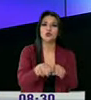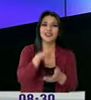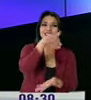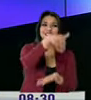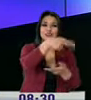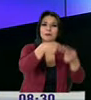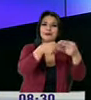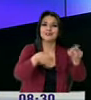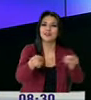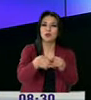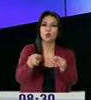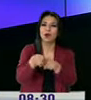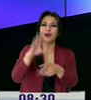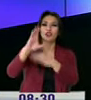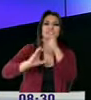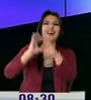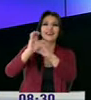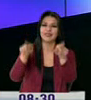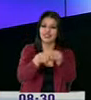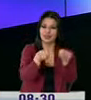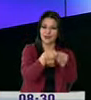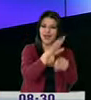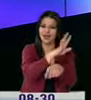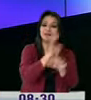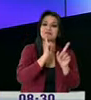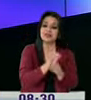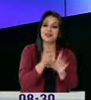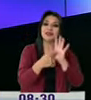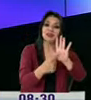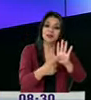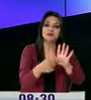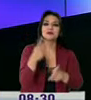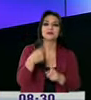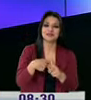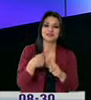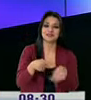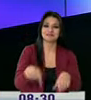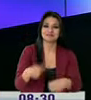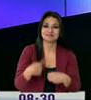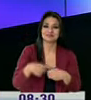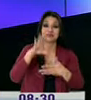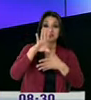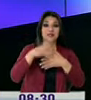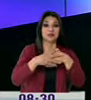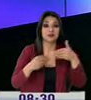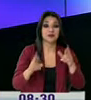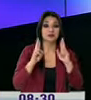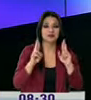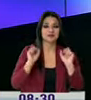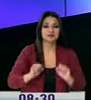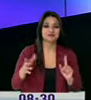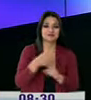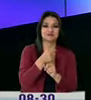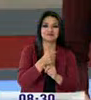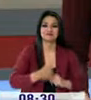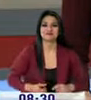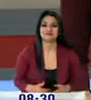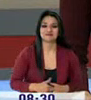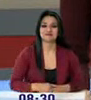estar en perfectas condiciones de ser un ejemplo de los mercados de abasto de Latinoamérica. Ojalá lo logremos. Ali,